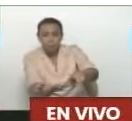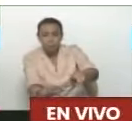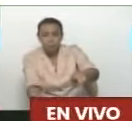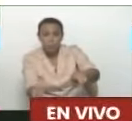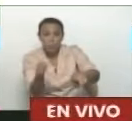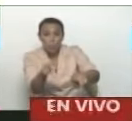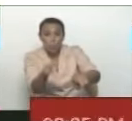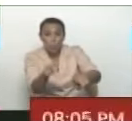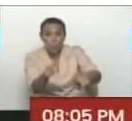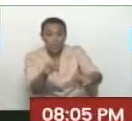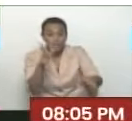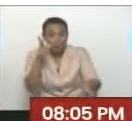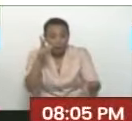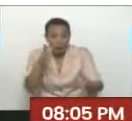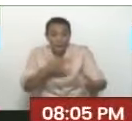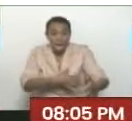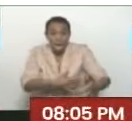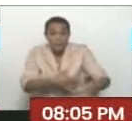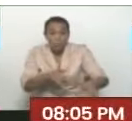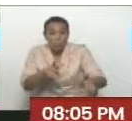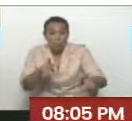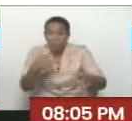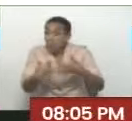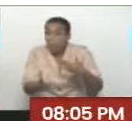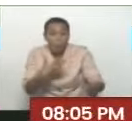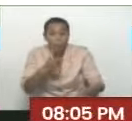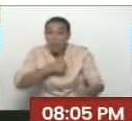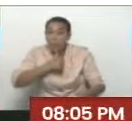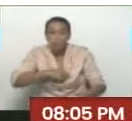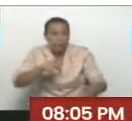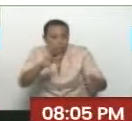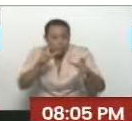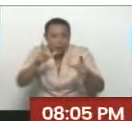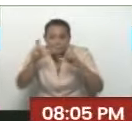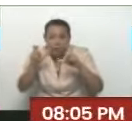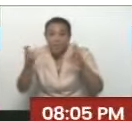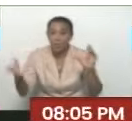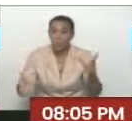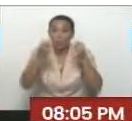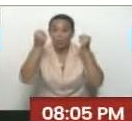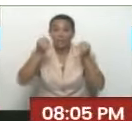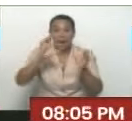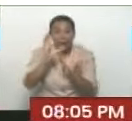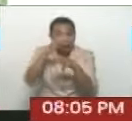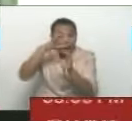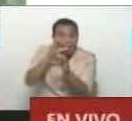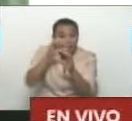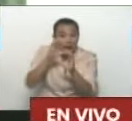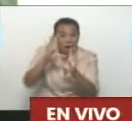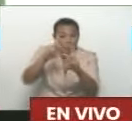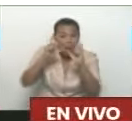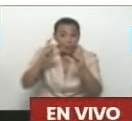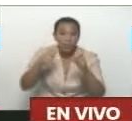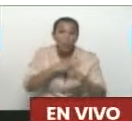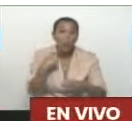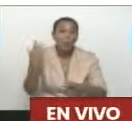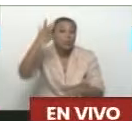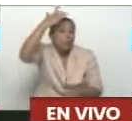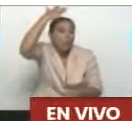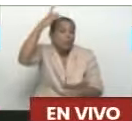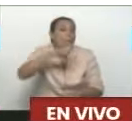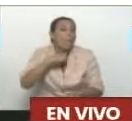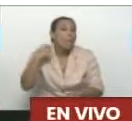Él estaba allí tomando fotografía. Todas las fotografías se salvaron, la cámara. Lo estaban dando por muerto.